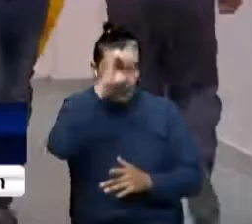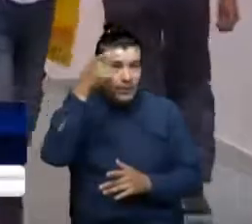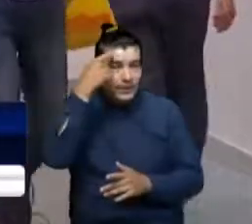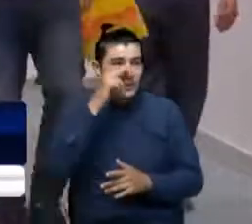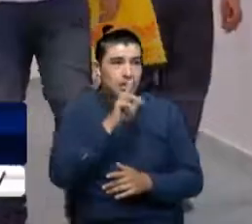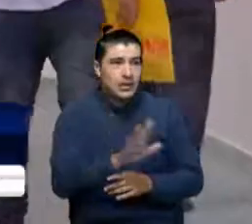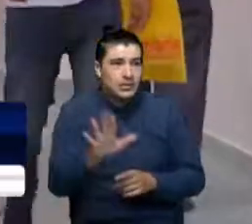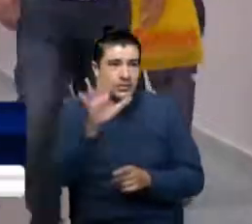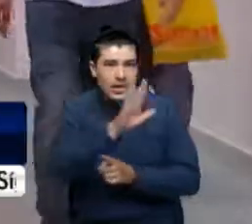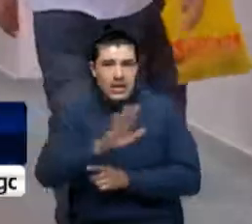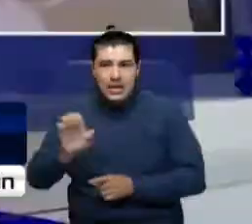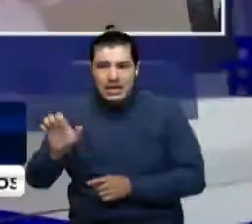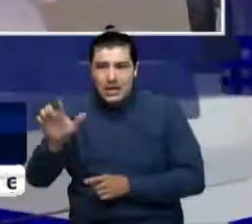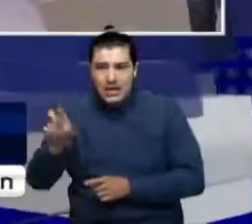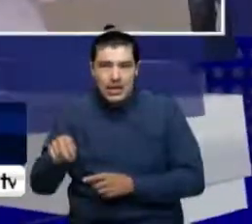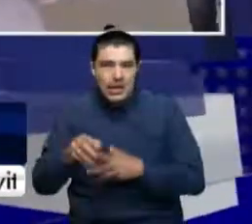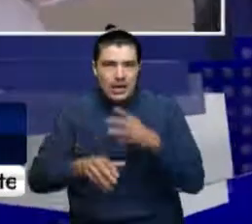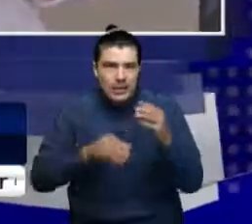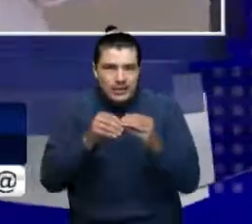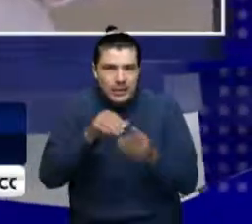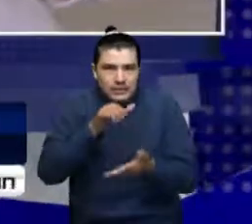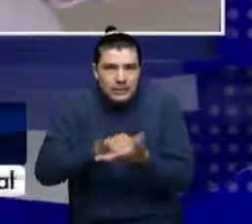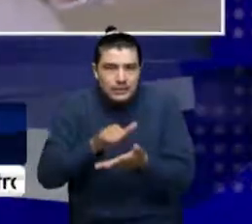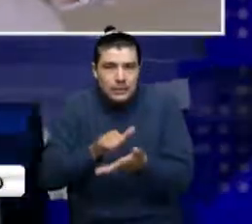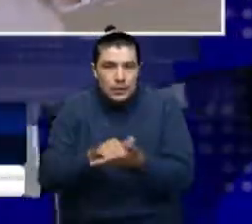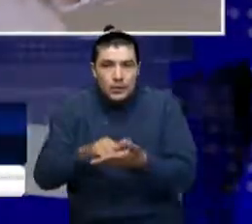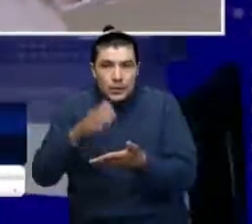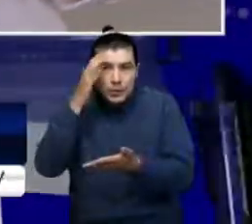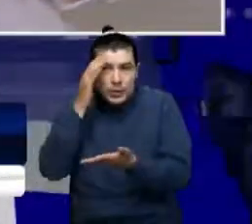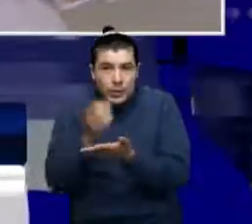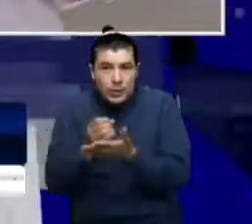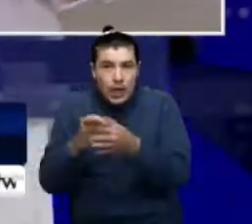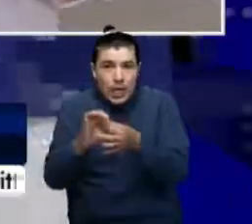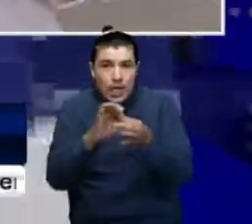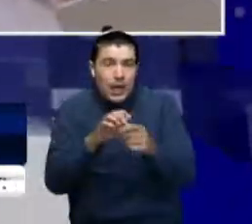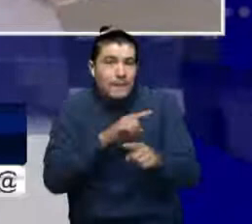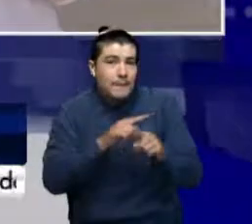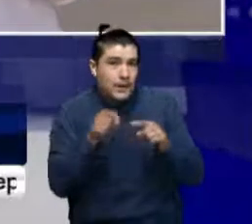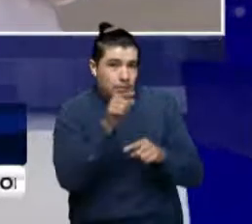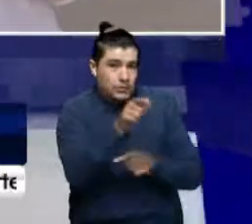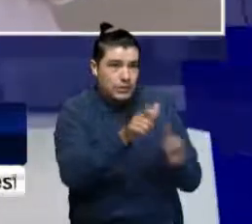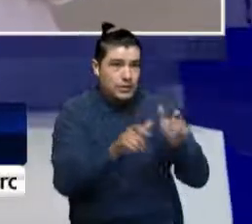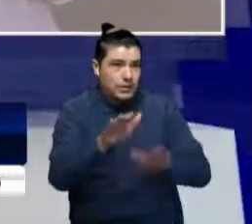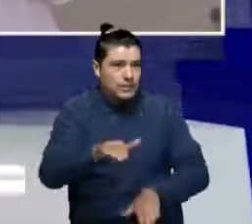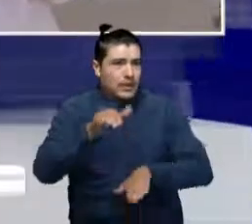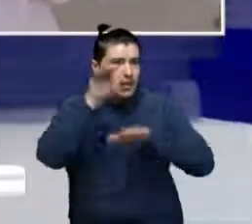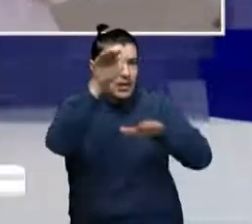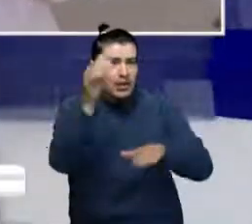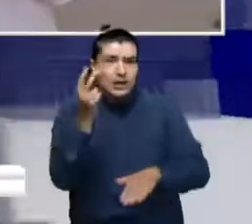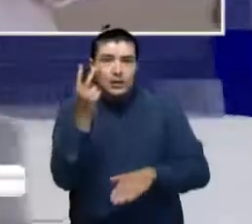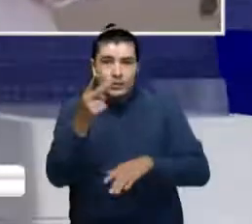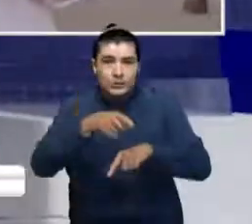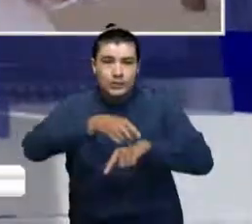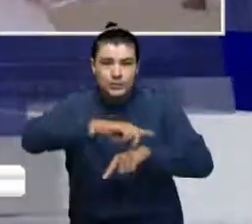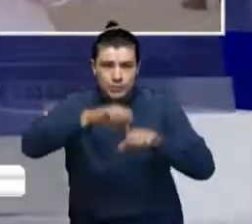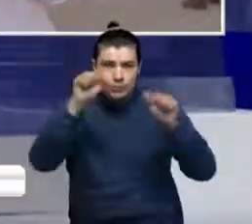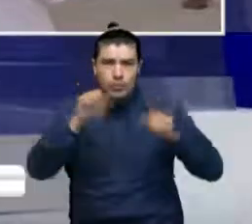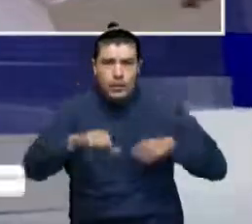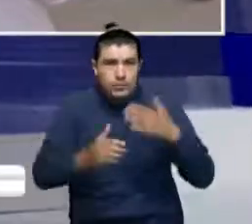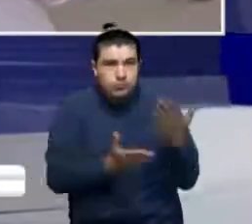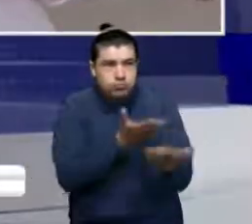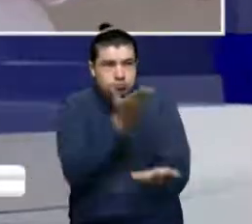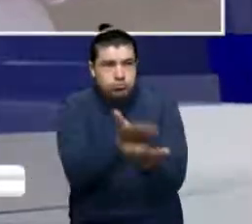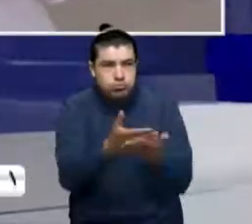y precisamente como no es una posición unificada pero los diputados no dudan en que en dos minutos podrían presentarla oficialmente